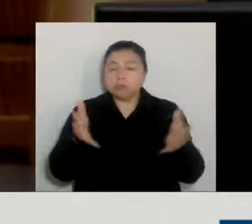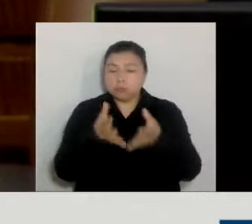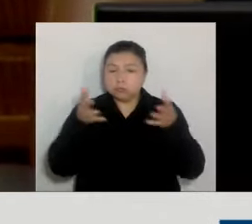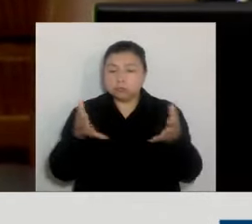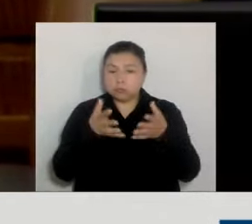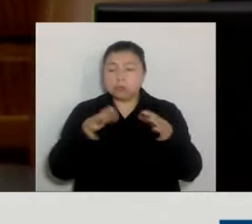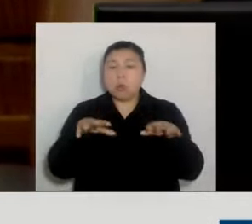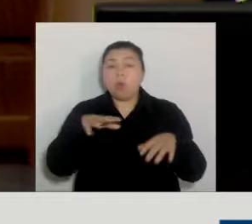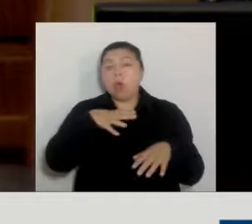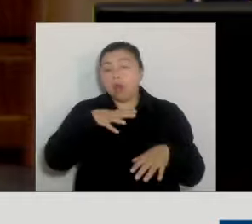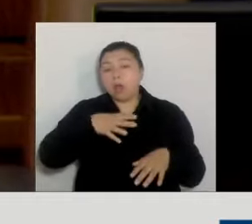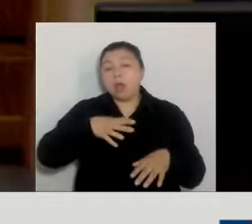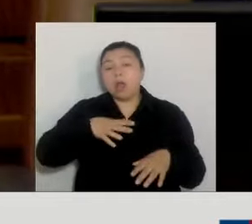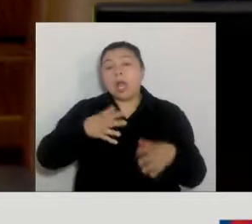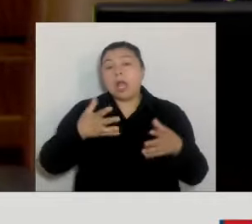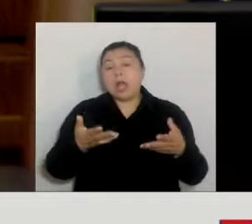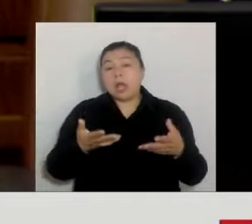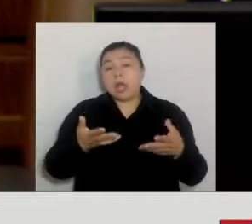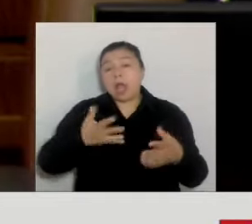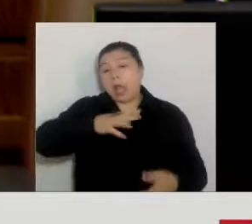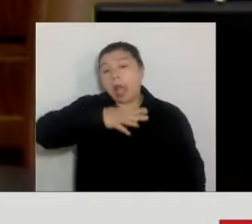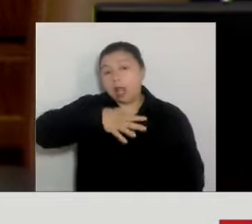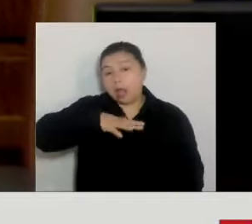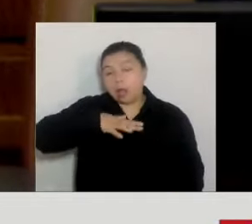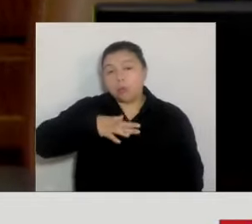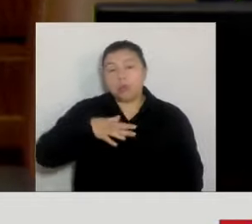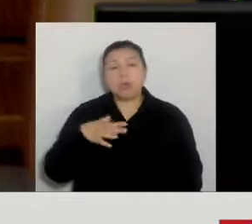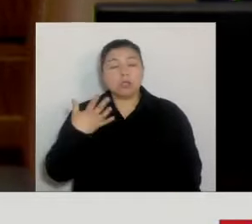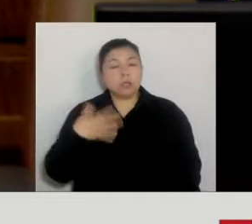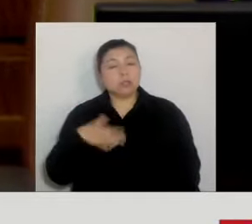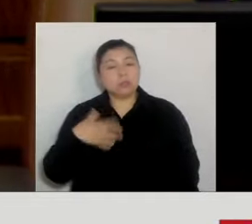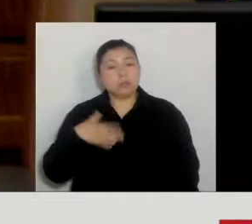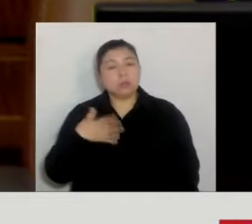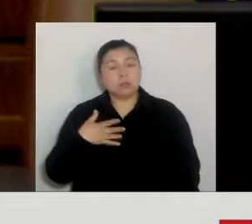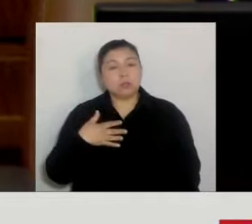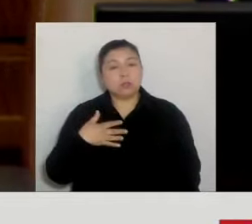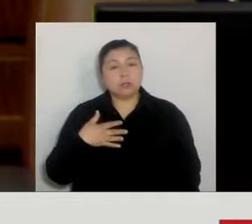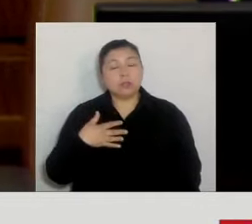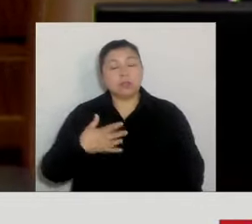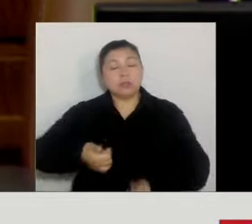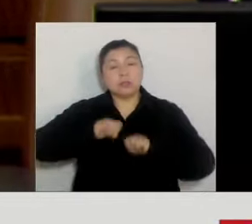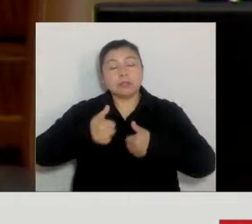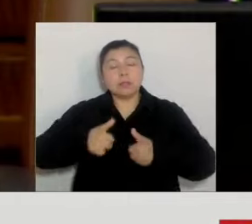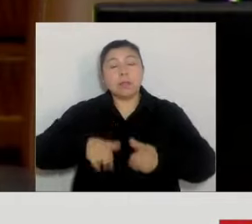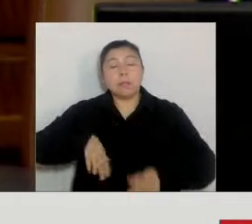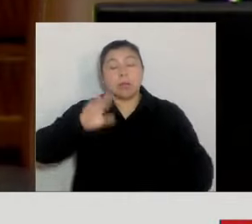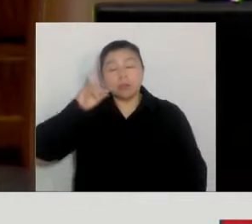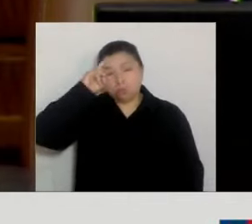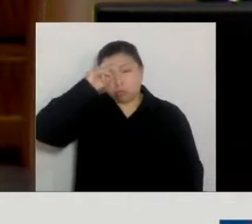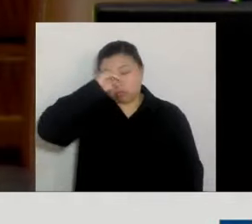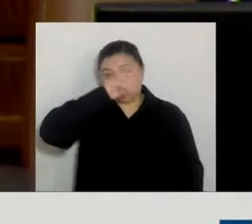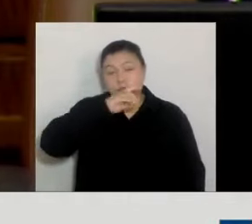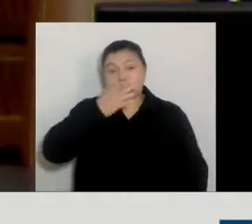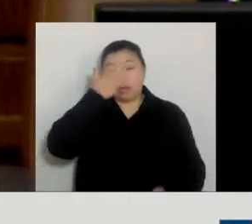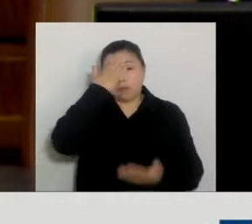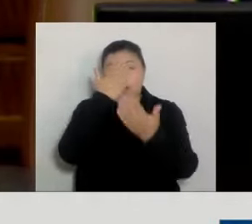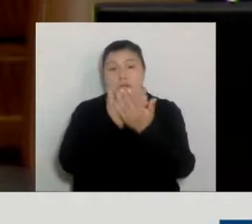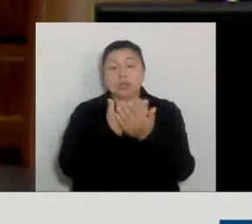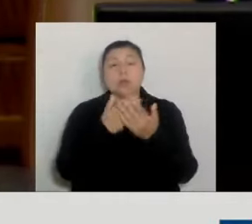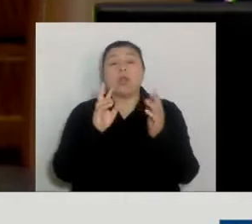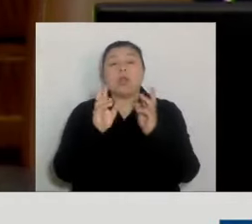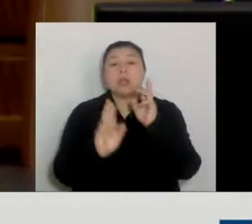acceso al recurso hídrico es sin duda uno de los de los desafíos más complejos que enfrentamos en relación